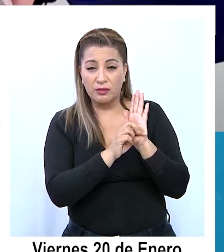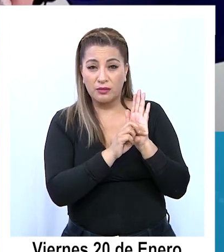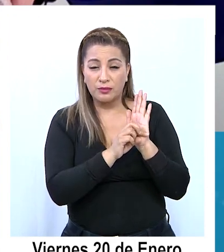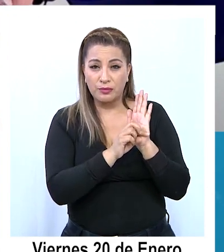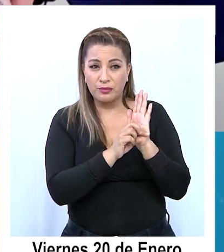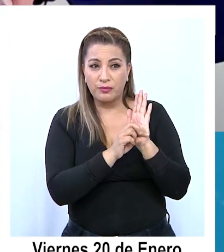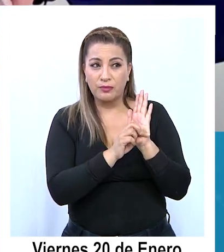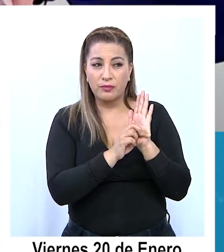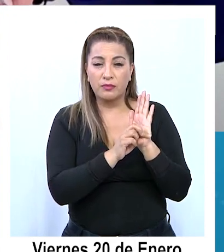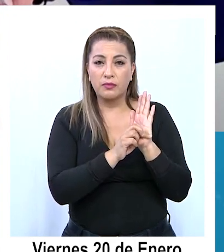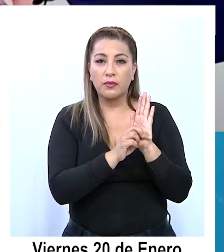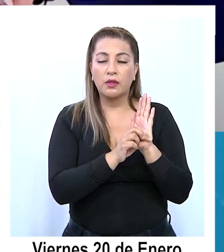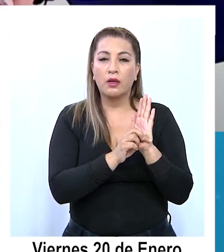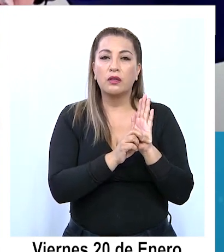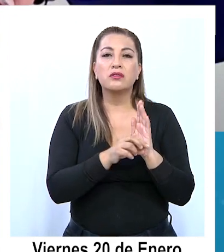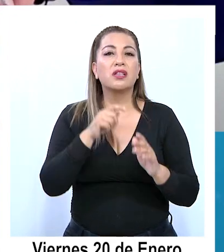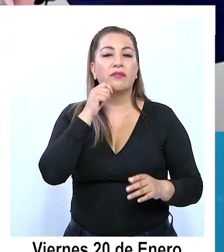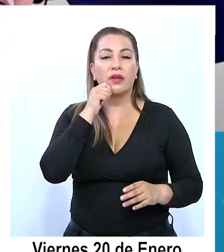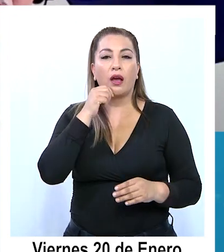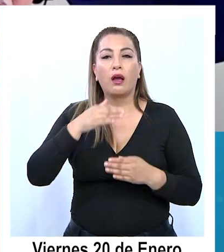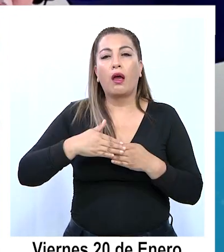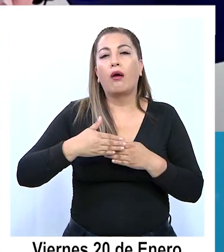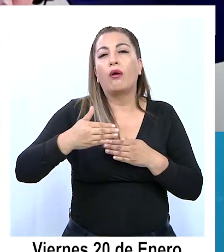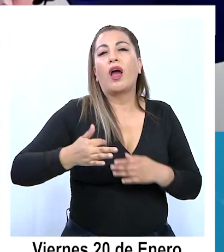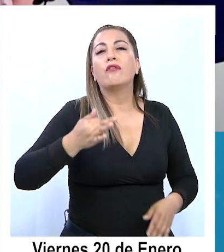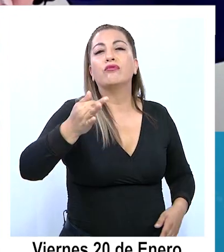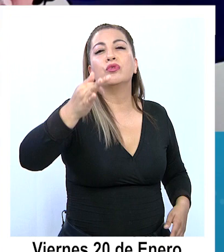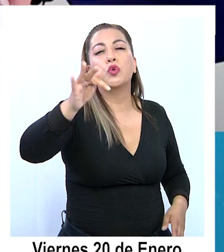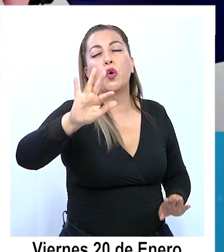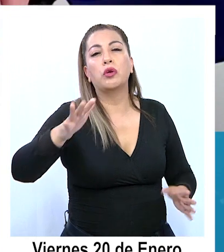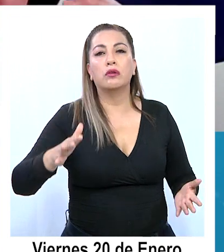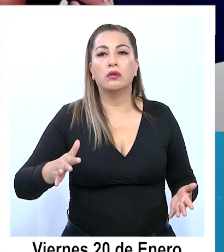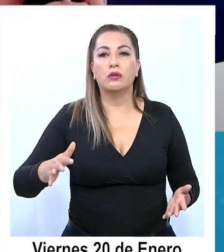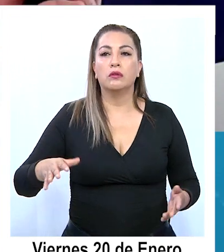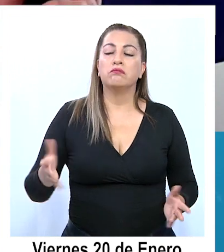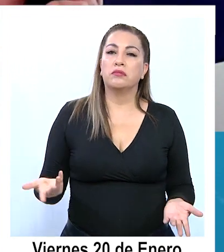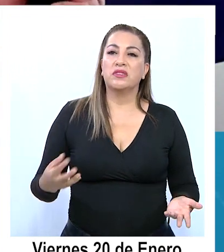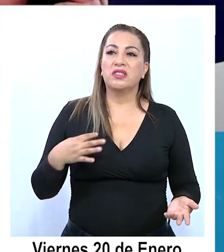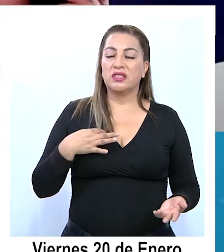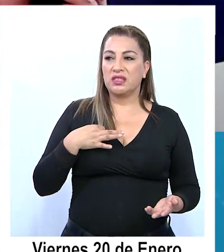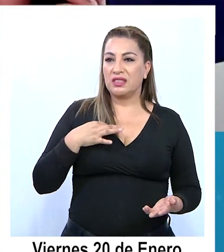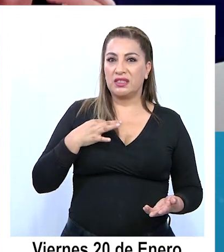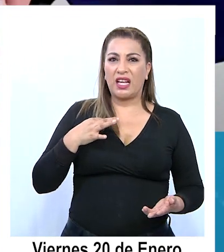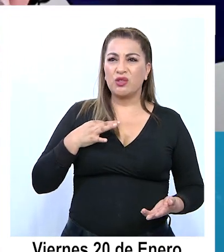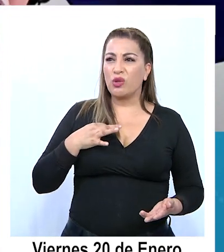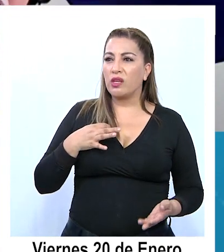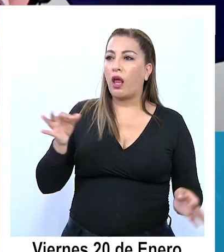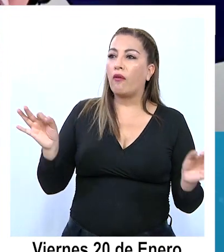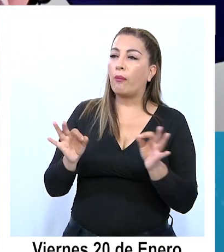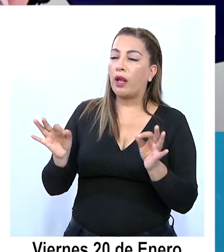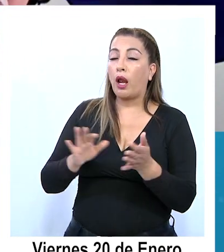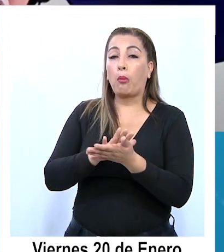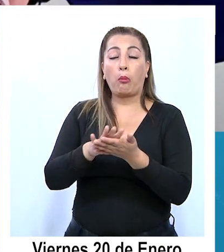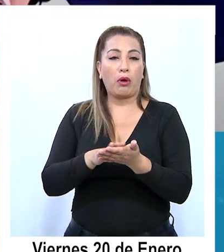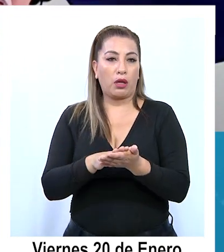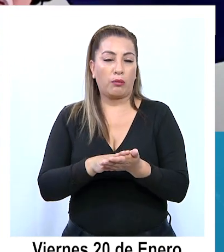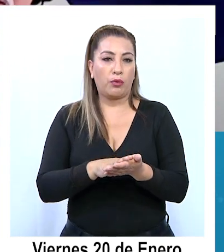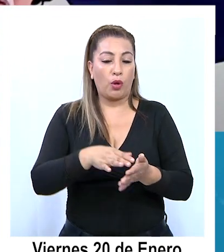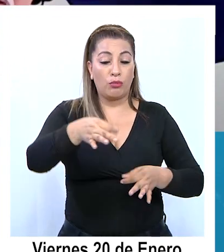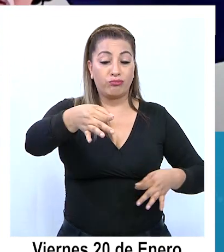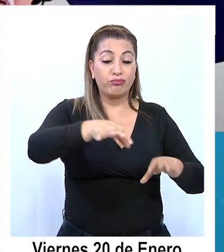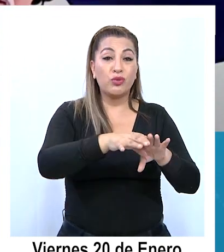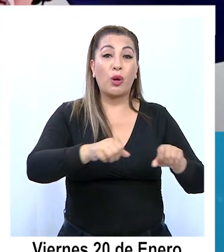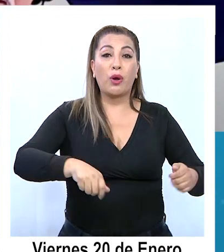Reinaldo, son a mediano y largo plazo. ¿Cómo le explicas tú a la ciudadanía que firmaste un acuerdo de seguridad